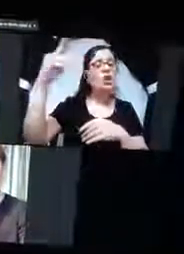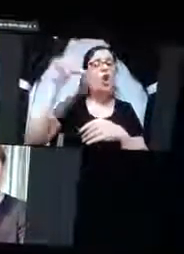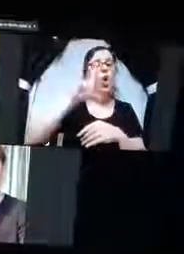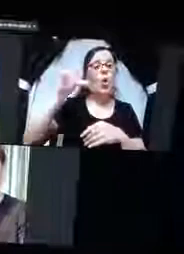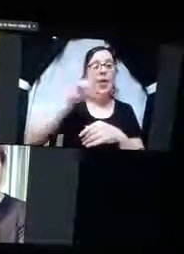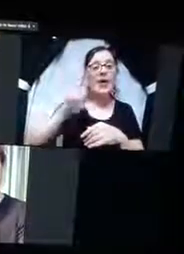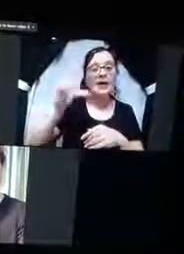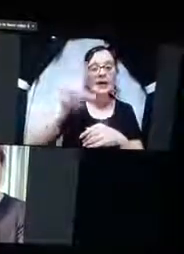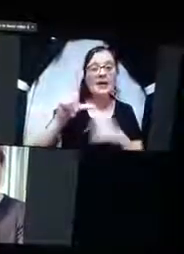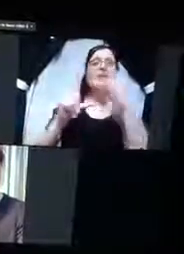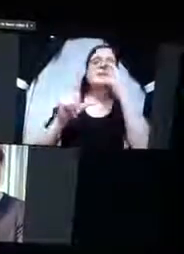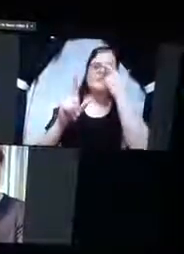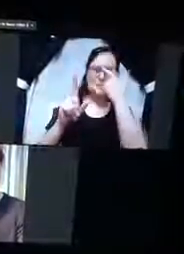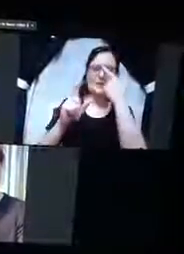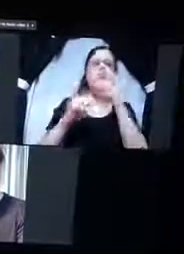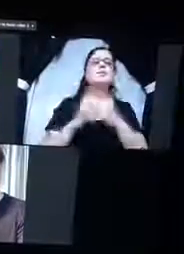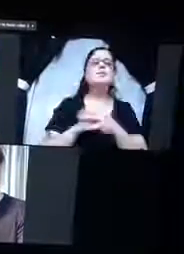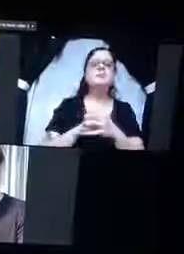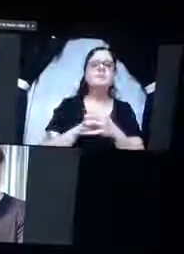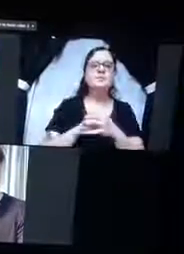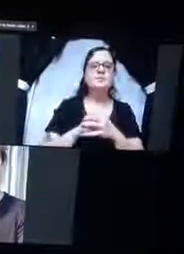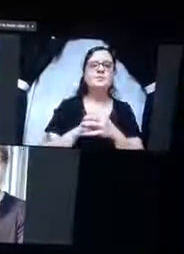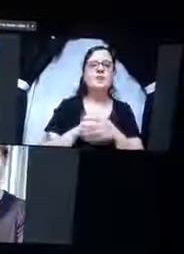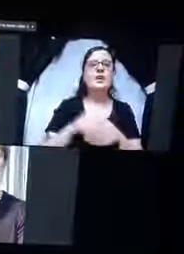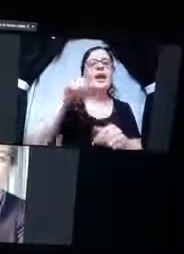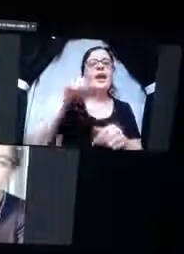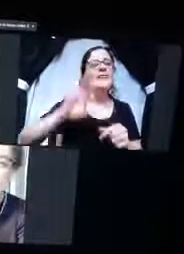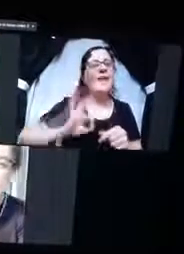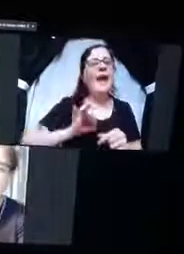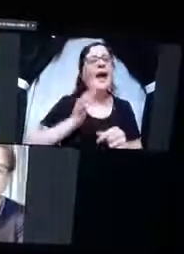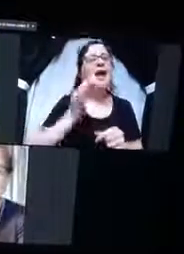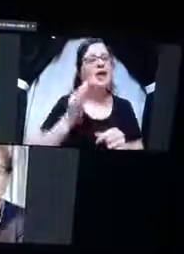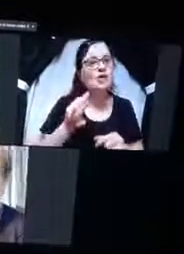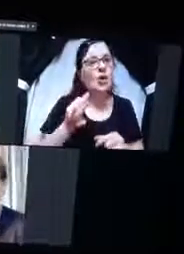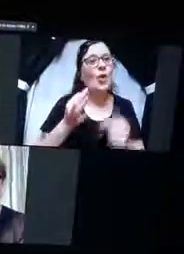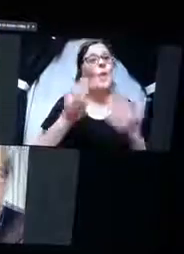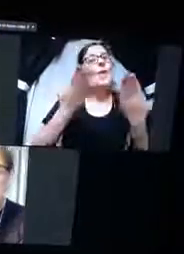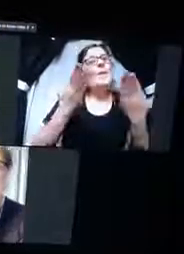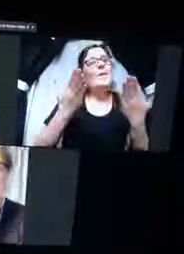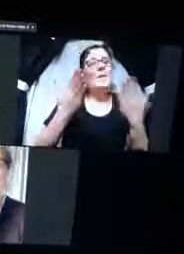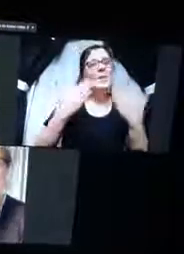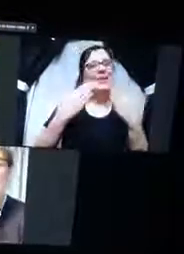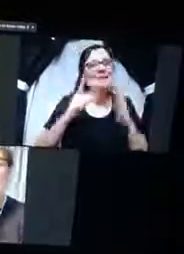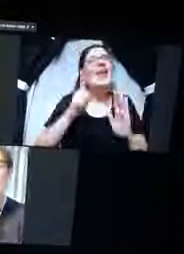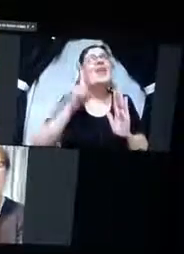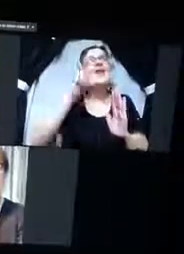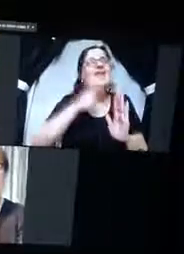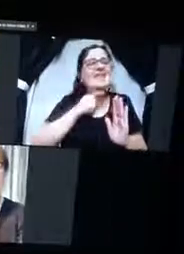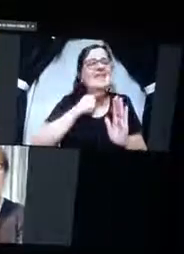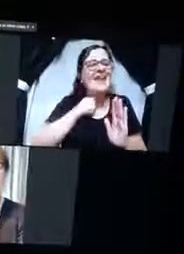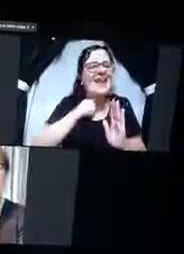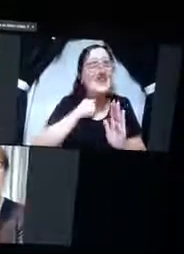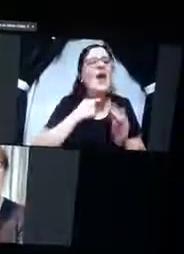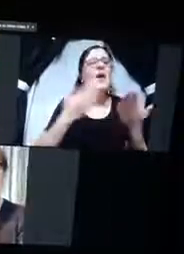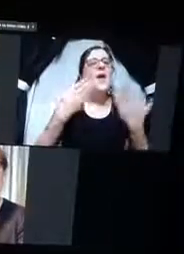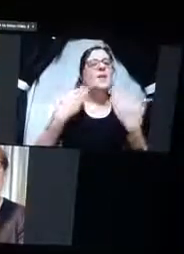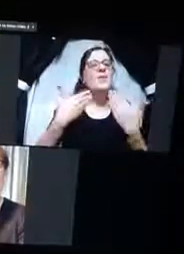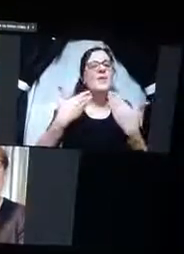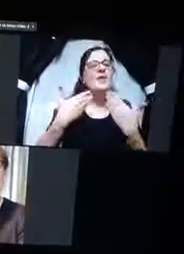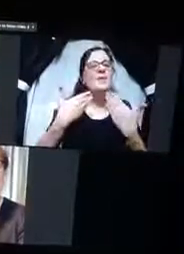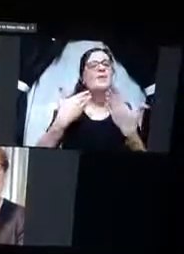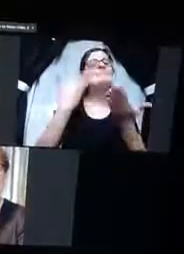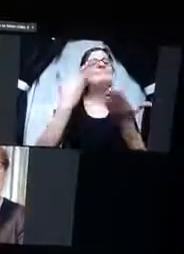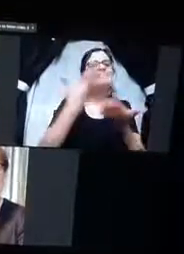capacitación que, si Dios quiere, ¿no es cierto, Helen? Sí. Este año la vamos a poder proponer